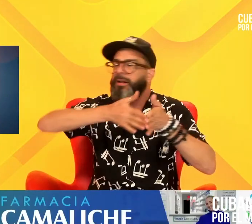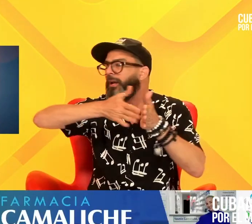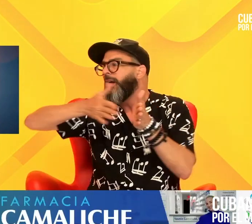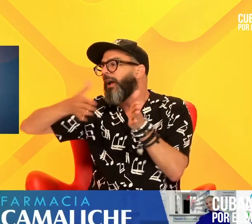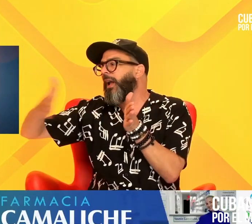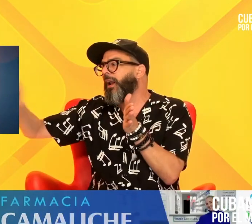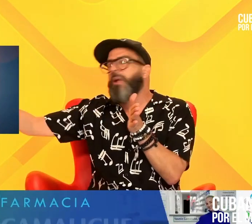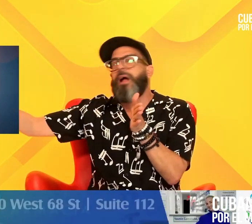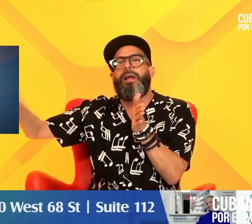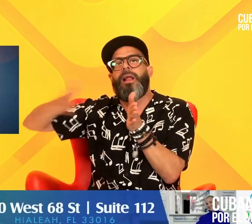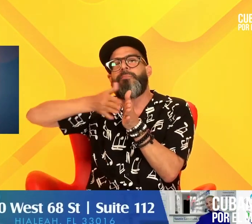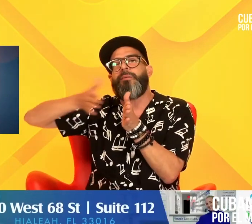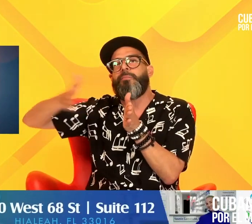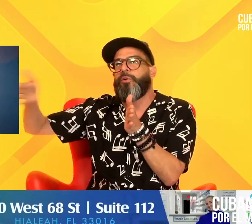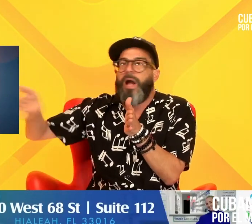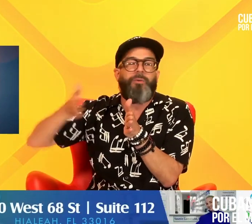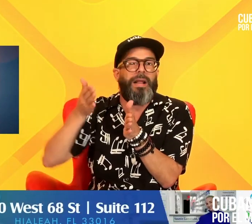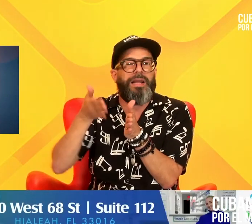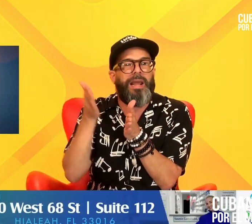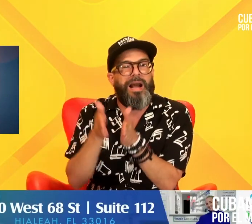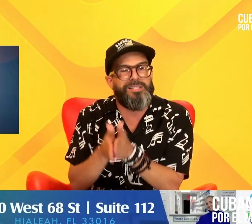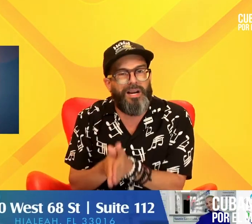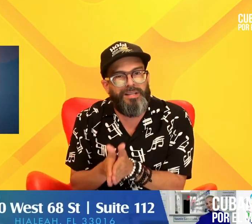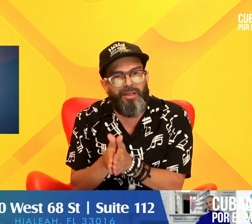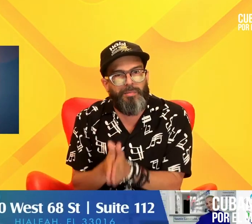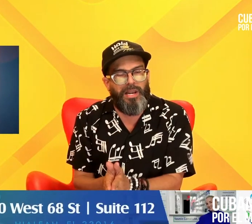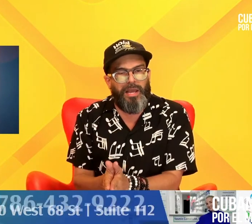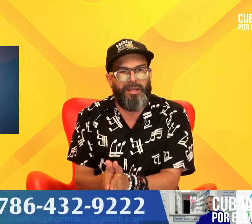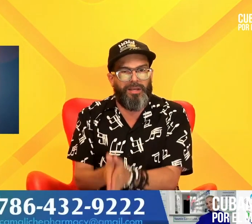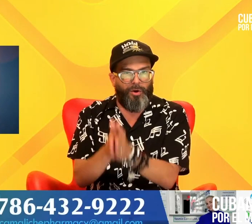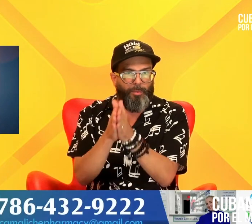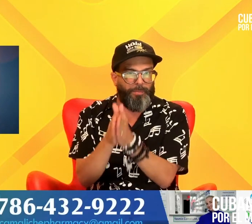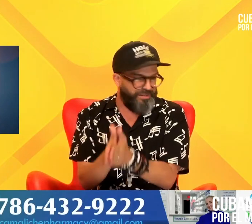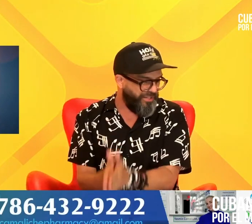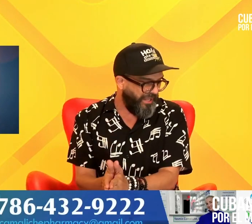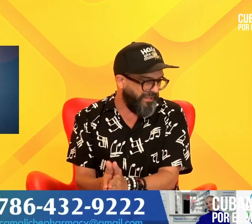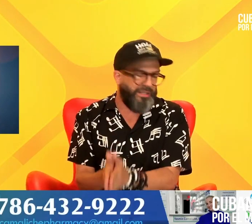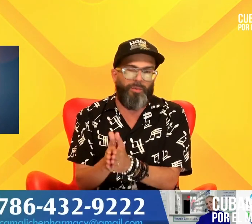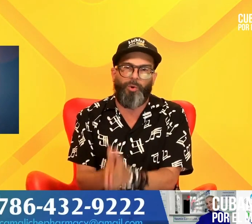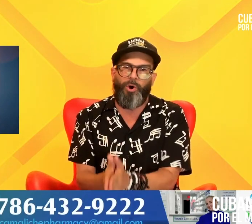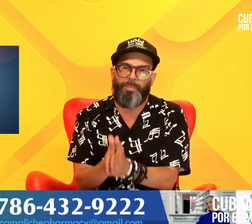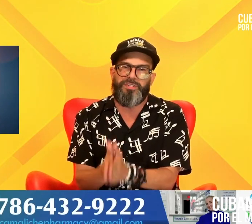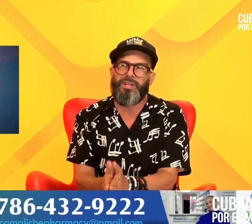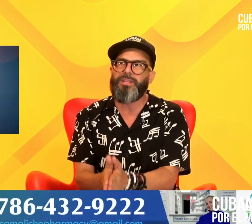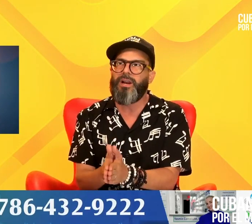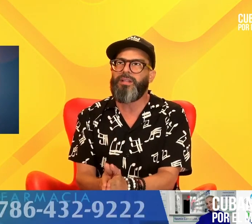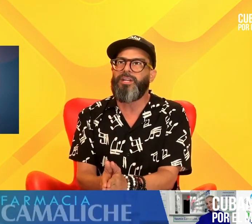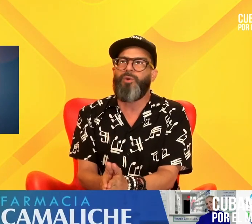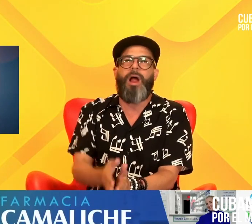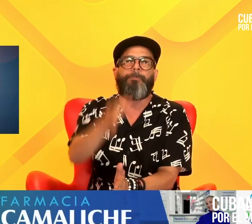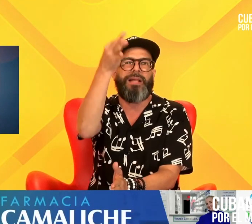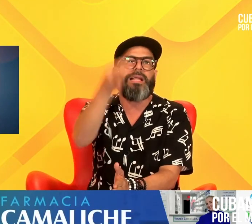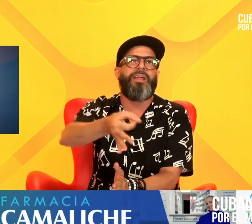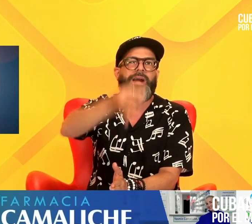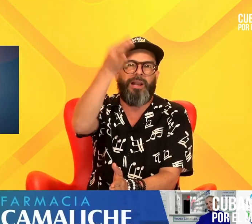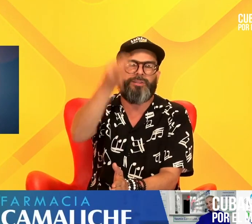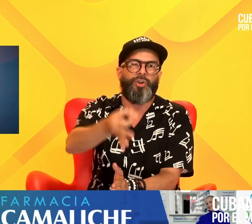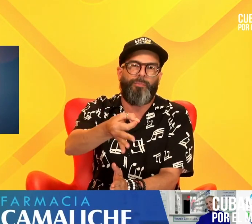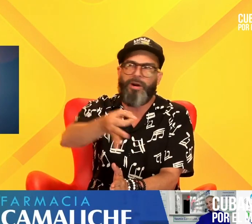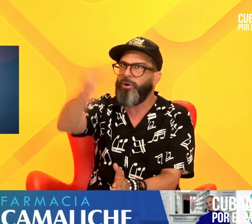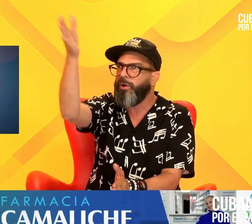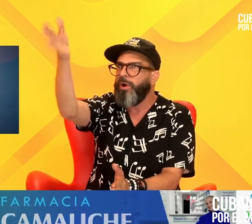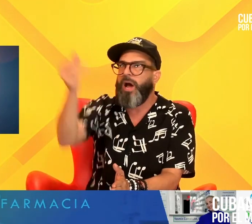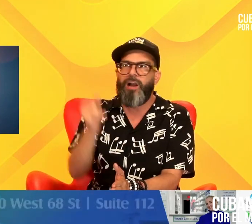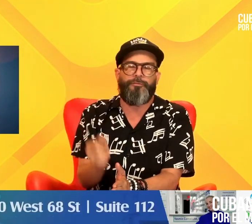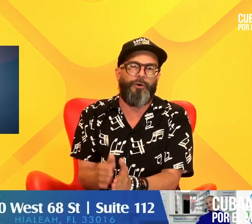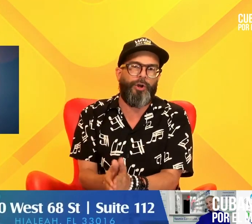están en el mismo. Acuérdate que la salida de Milei como presidente, como nuevo presidente argentino, es una patada en el